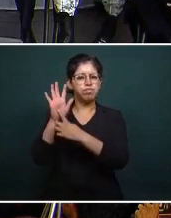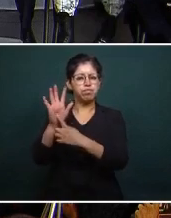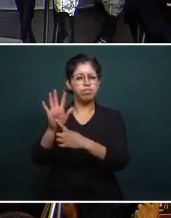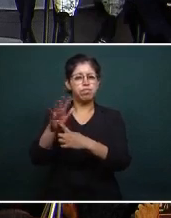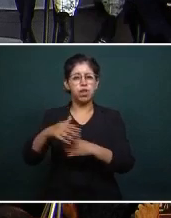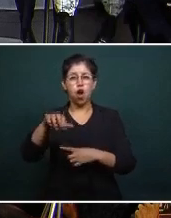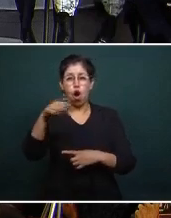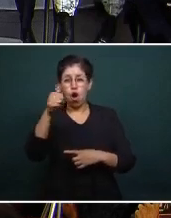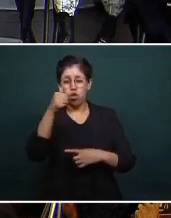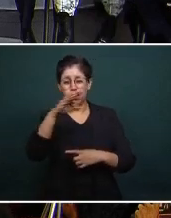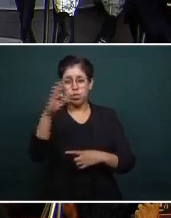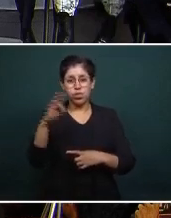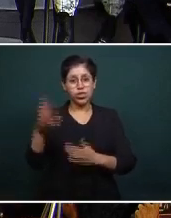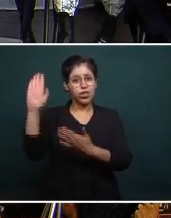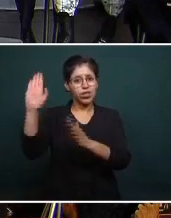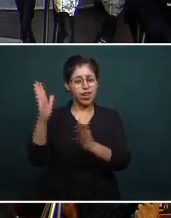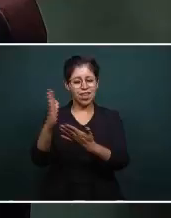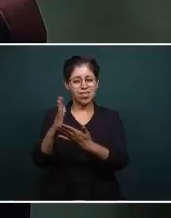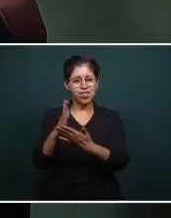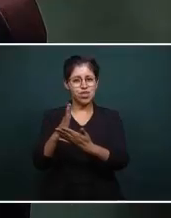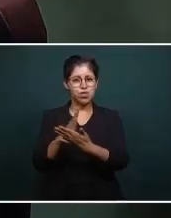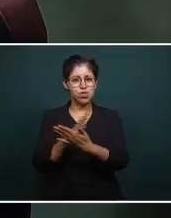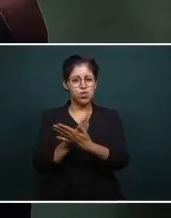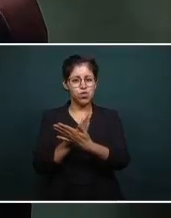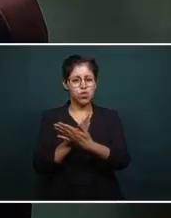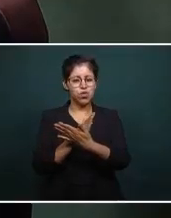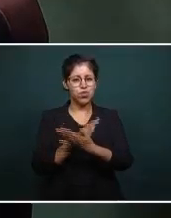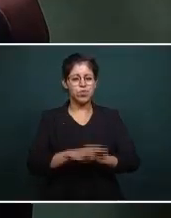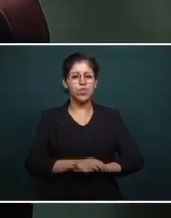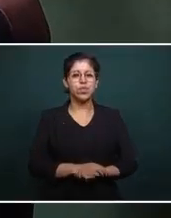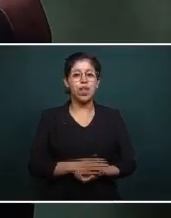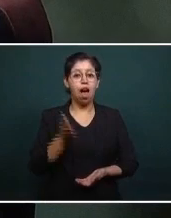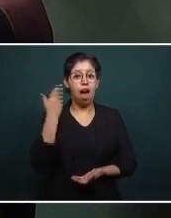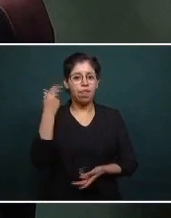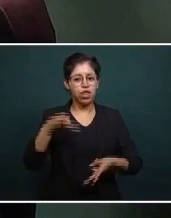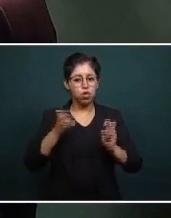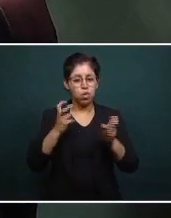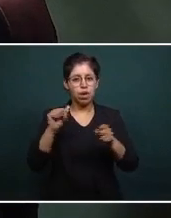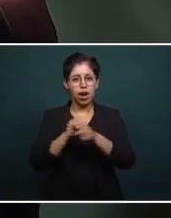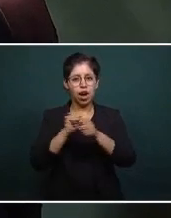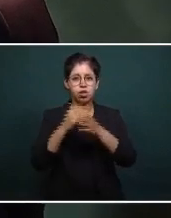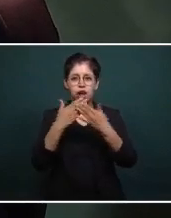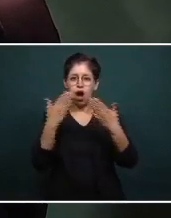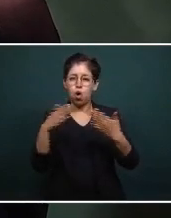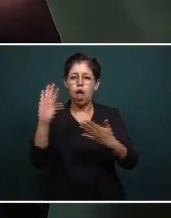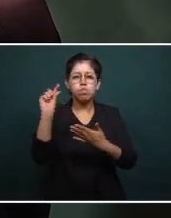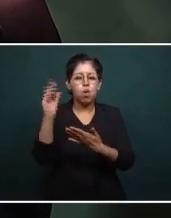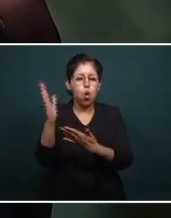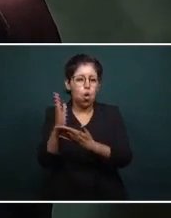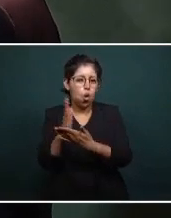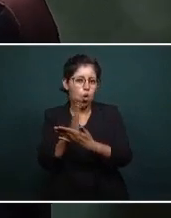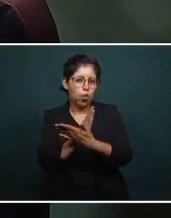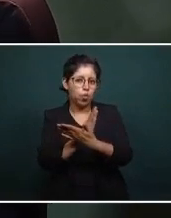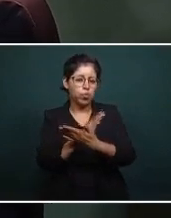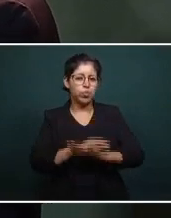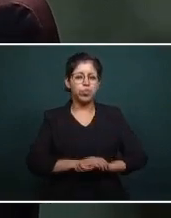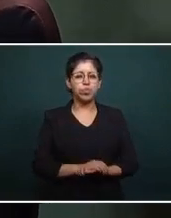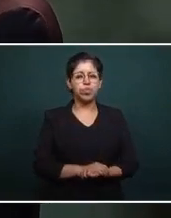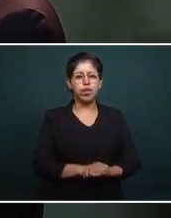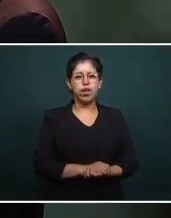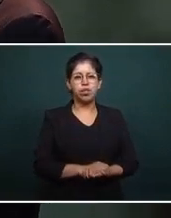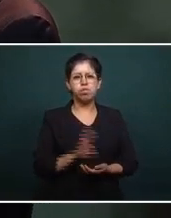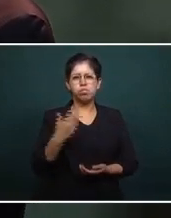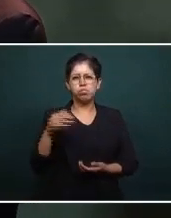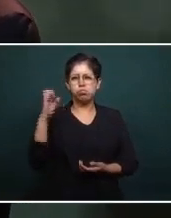del 11% en el robo de vehículo en lo que va del año y también si comparamos este periodo con el mismo periodo del año pasado, es